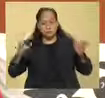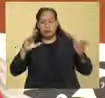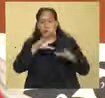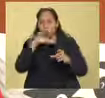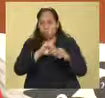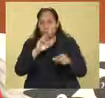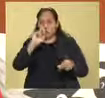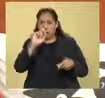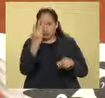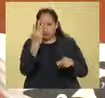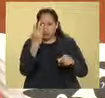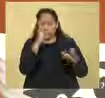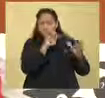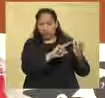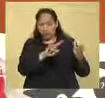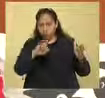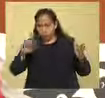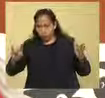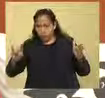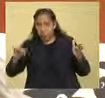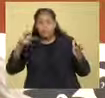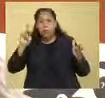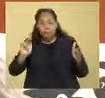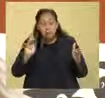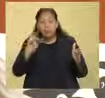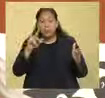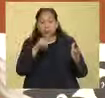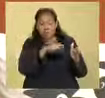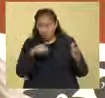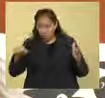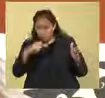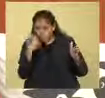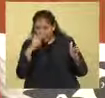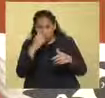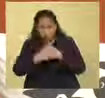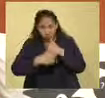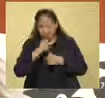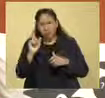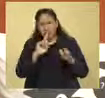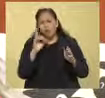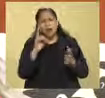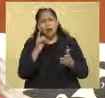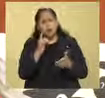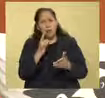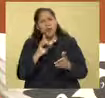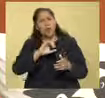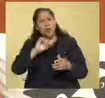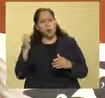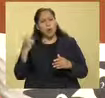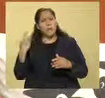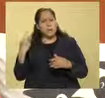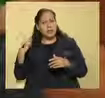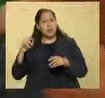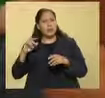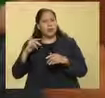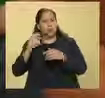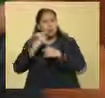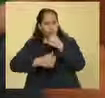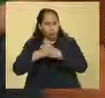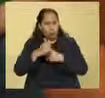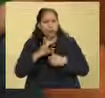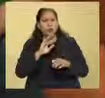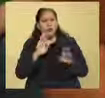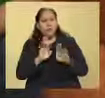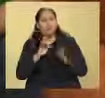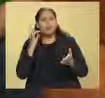carrera pero no quiere decir que ya nada vayan a correr esos 12 coches también van a estar corriendo los otros 25 coches los únicos en llegar